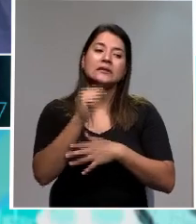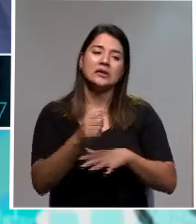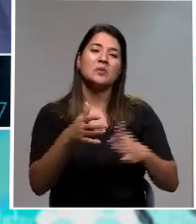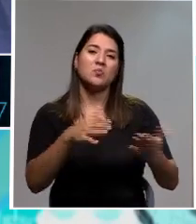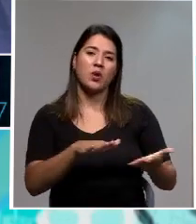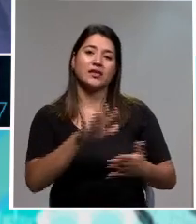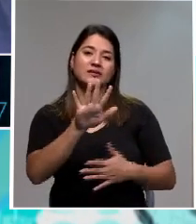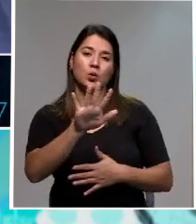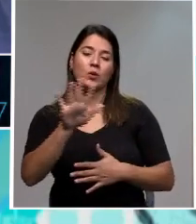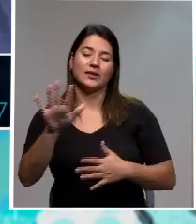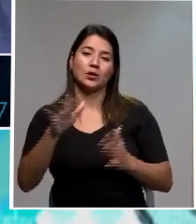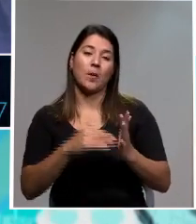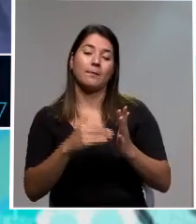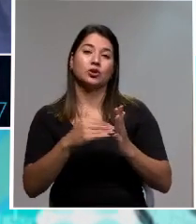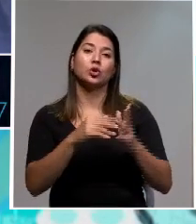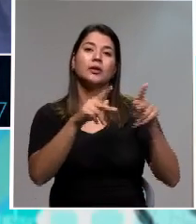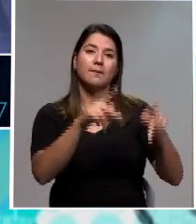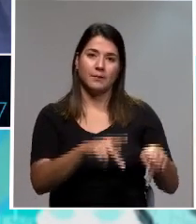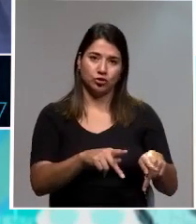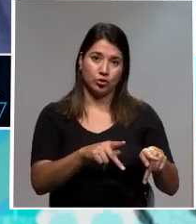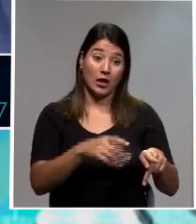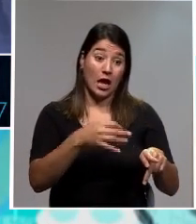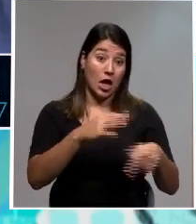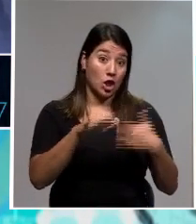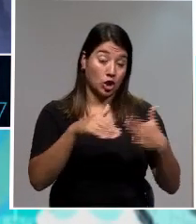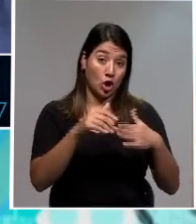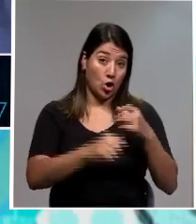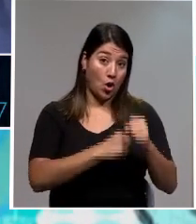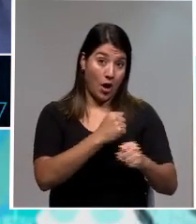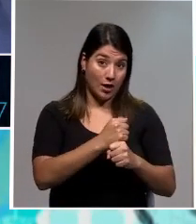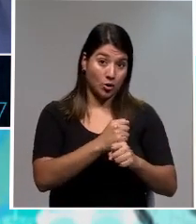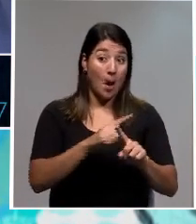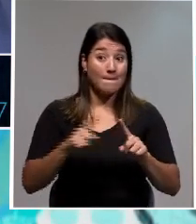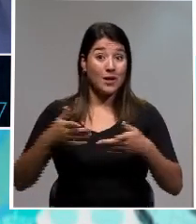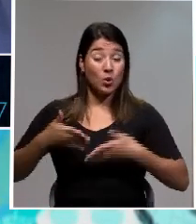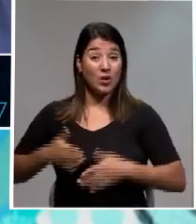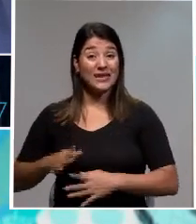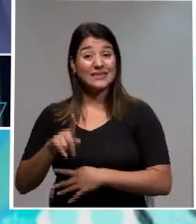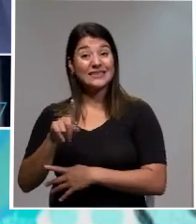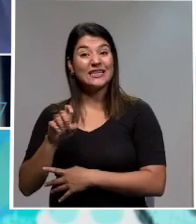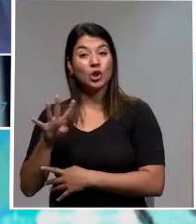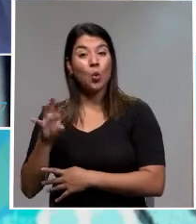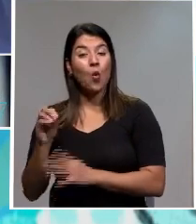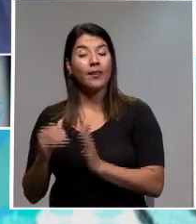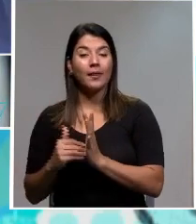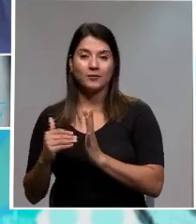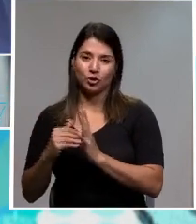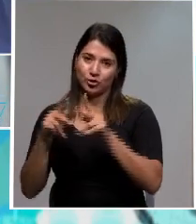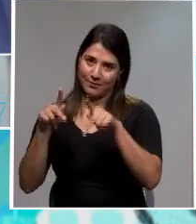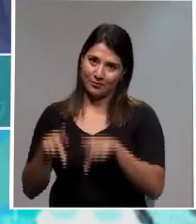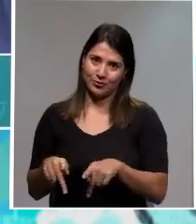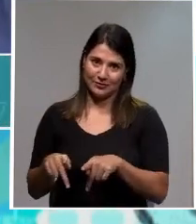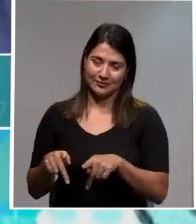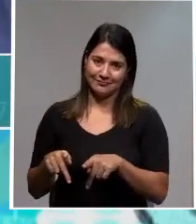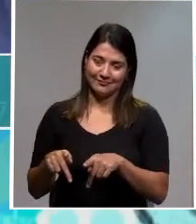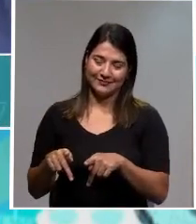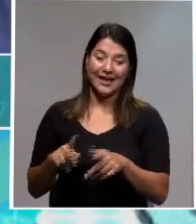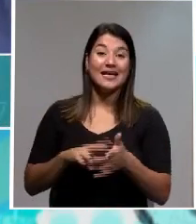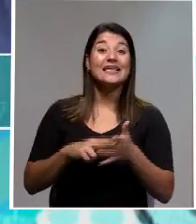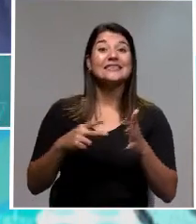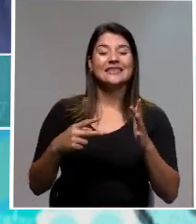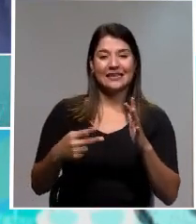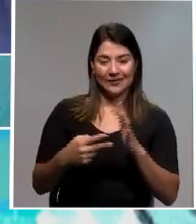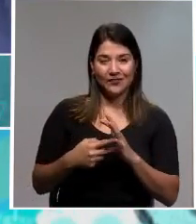alrededor de 55 millones de personas todos los años, pero nacen 140 millones de personas. Es decir,